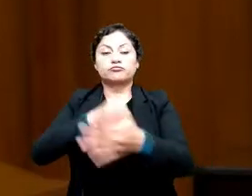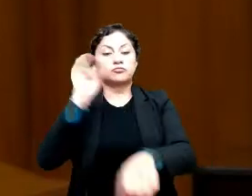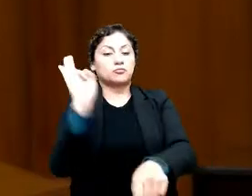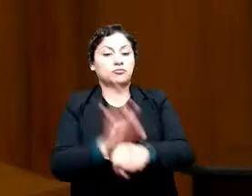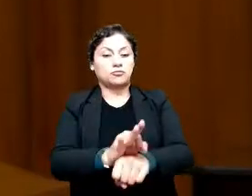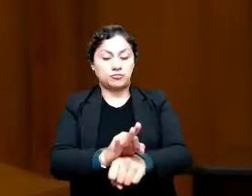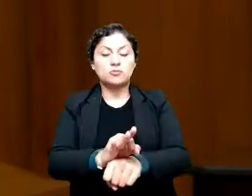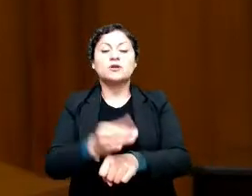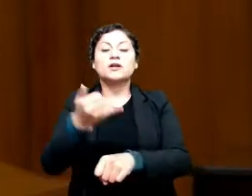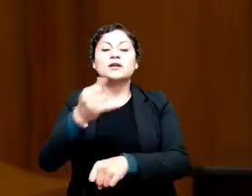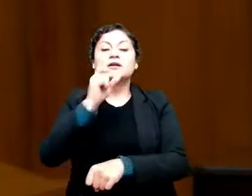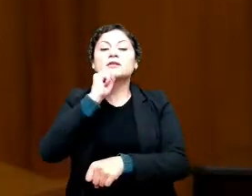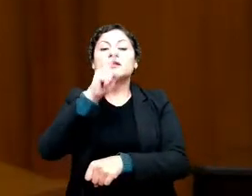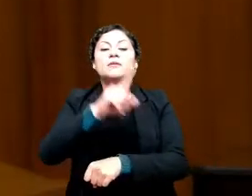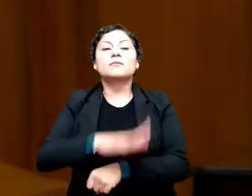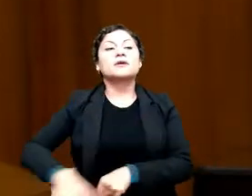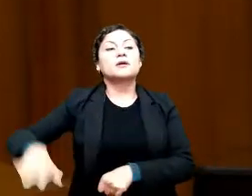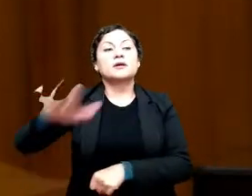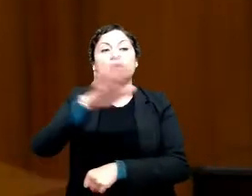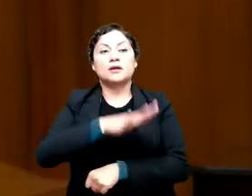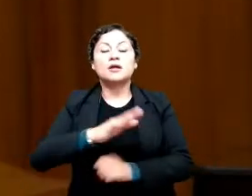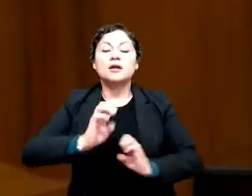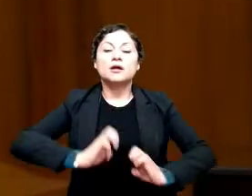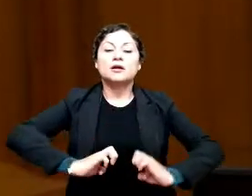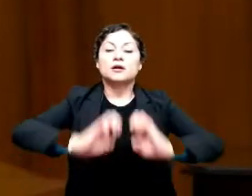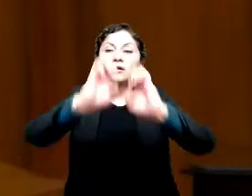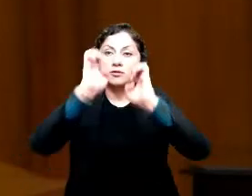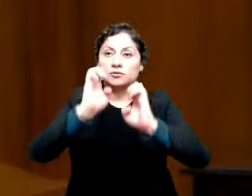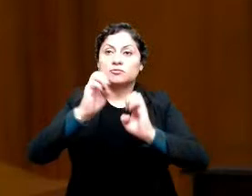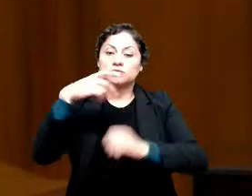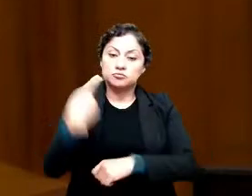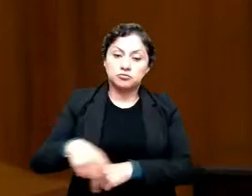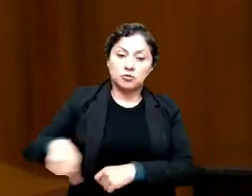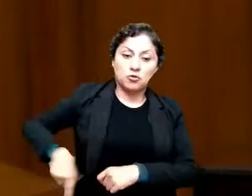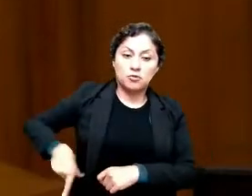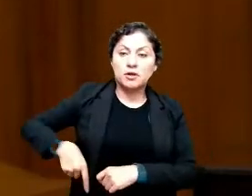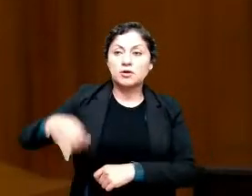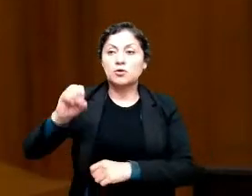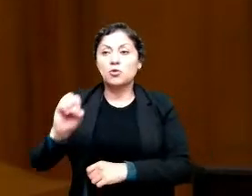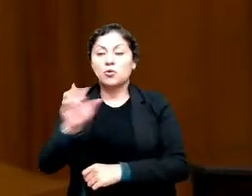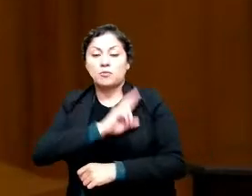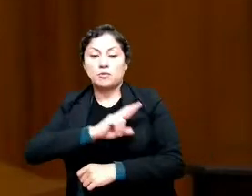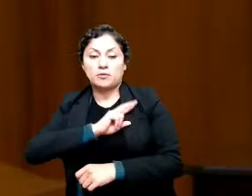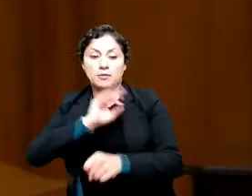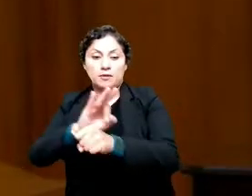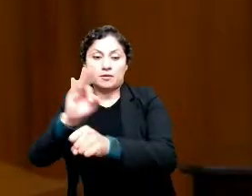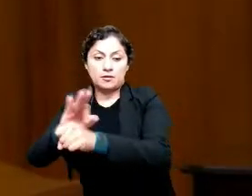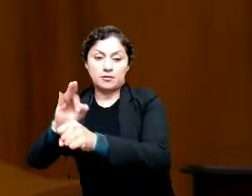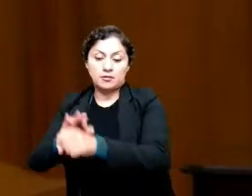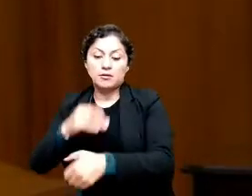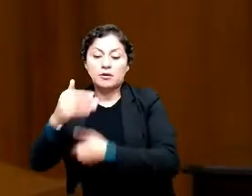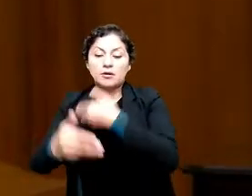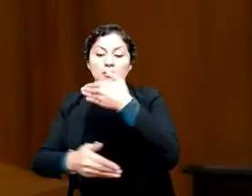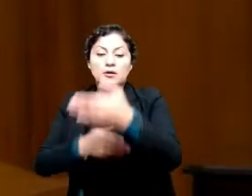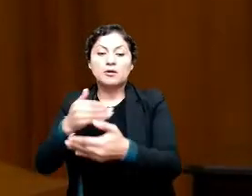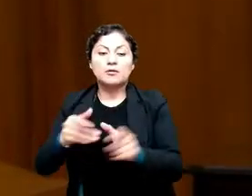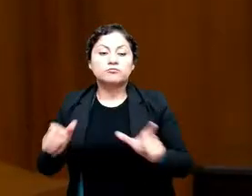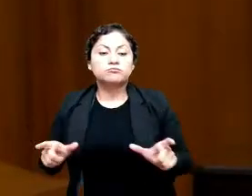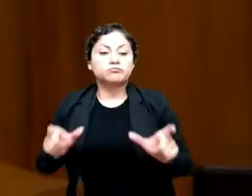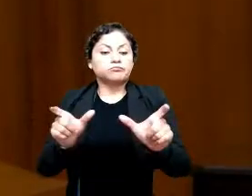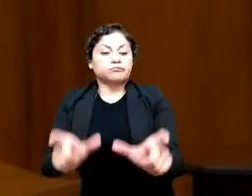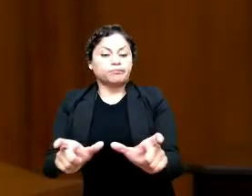del patrimonio público y la propiedad privada, con la actuación racional, progresiva y proporcional de la fuerza